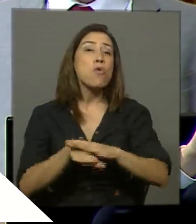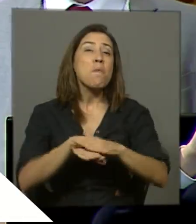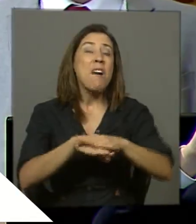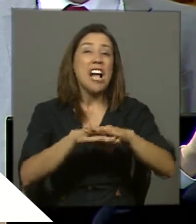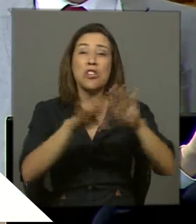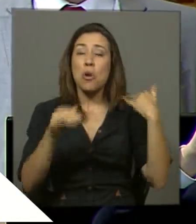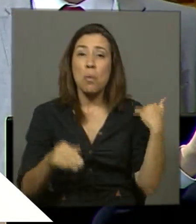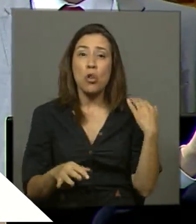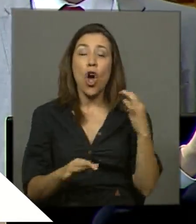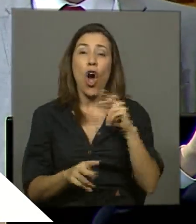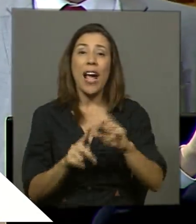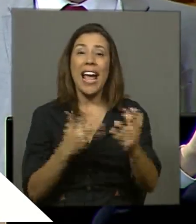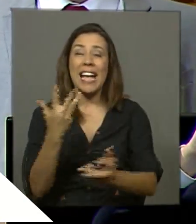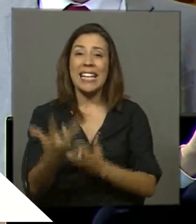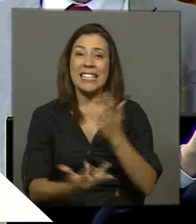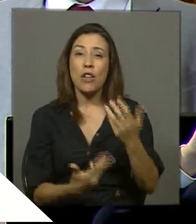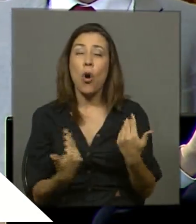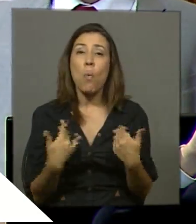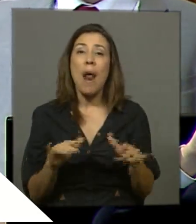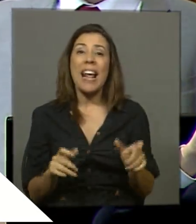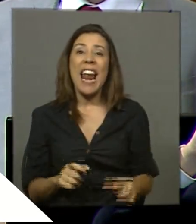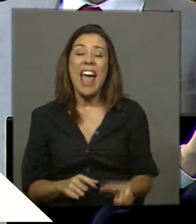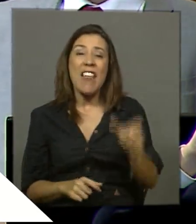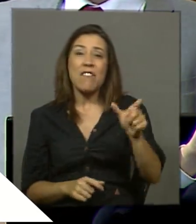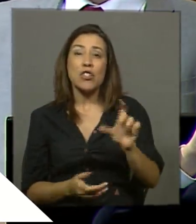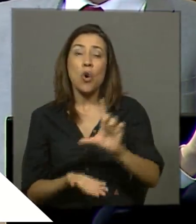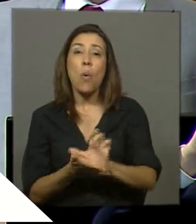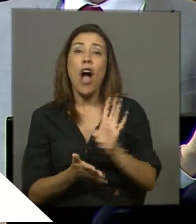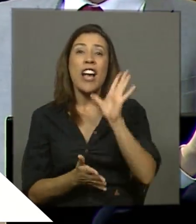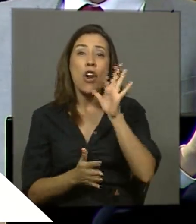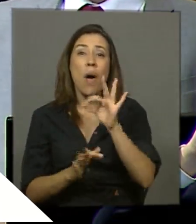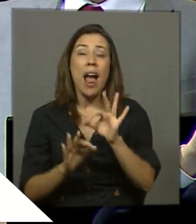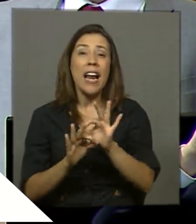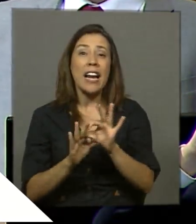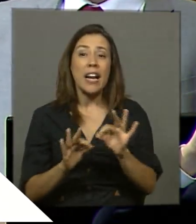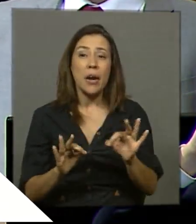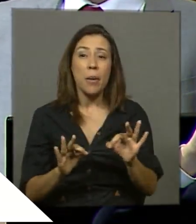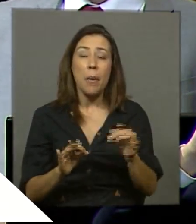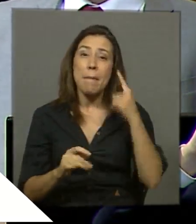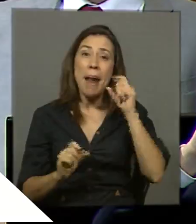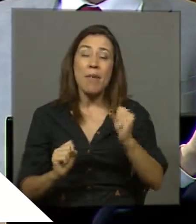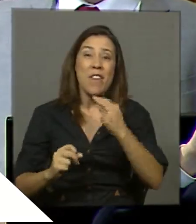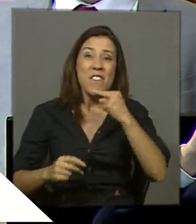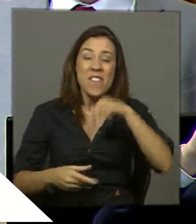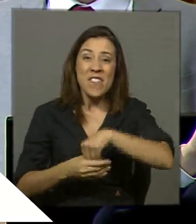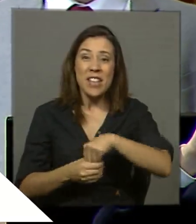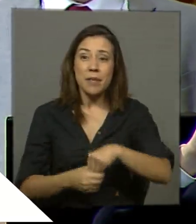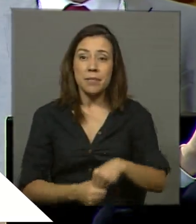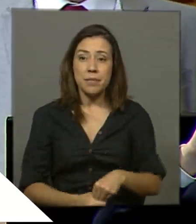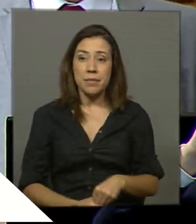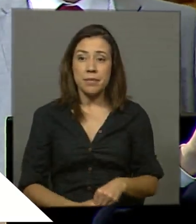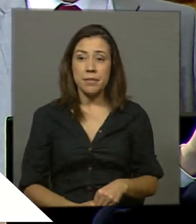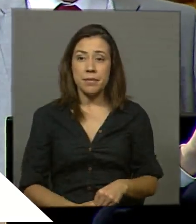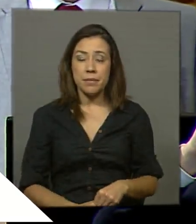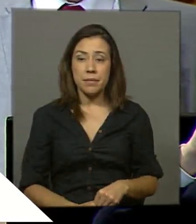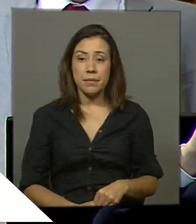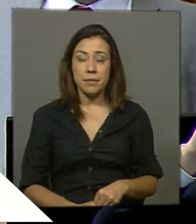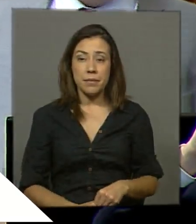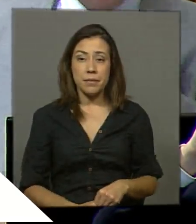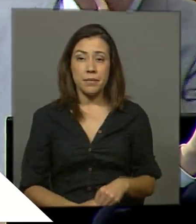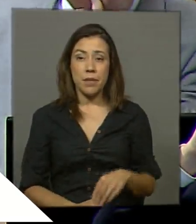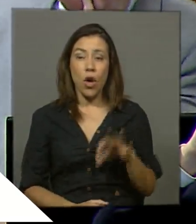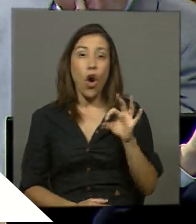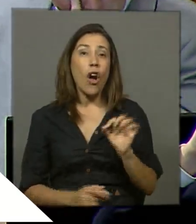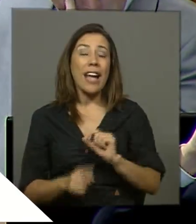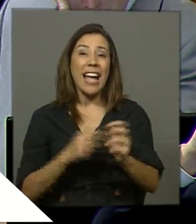dentro o el que incendiare cualquier edificio lugar aunque no estuviera destinado a la habitación incluso cosa muy contingente